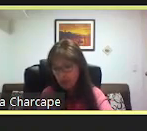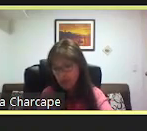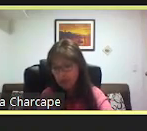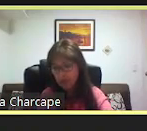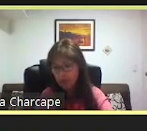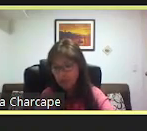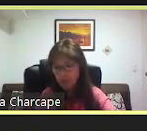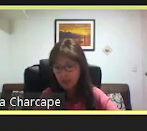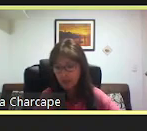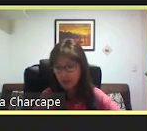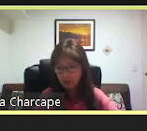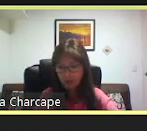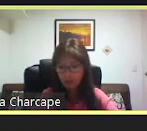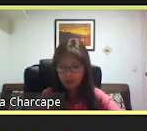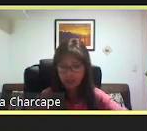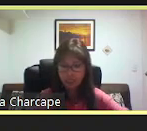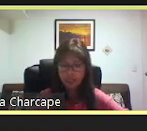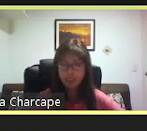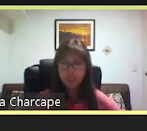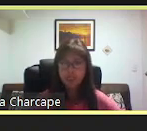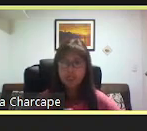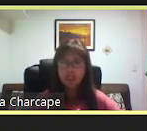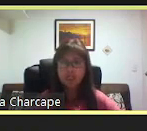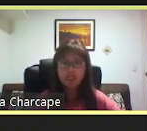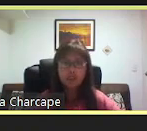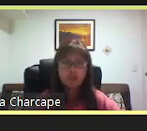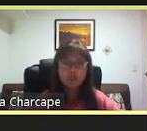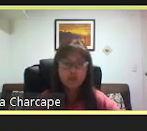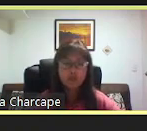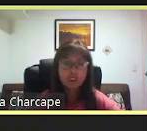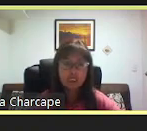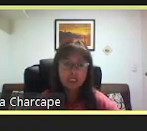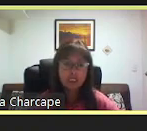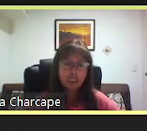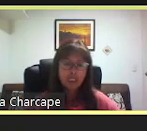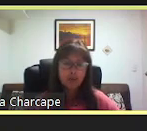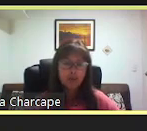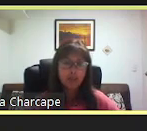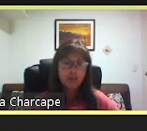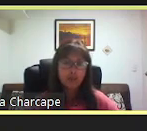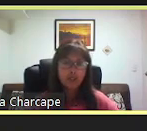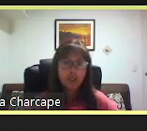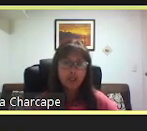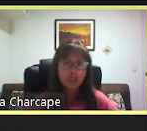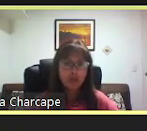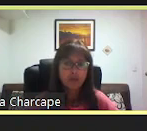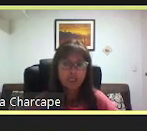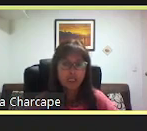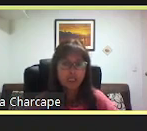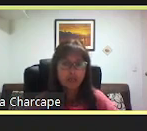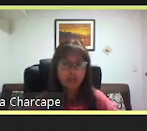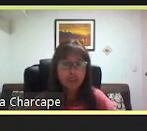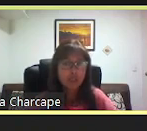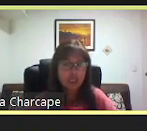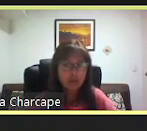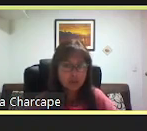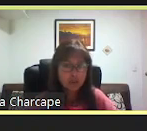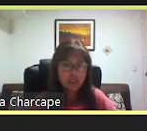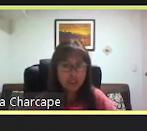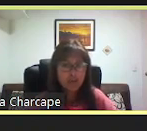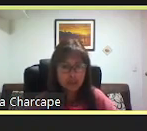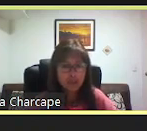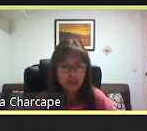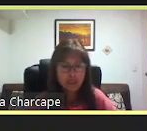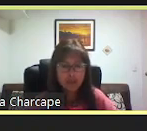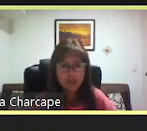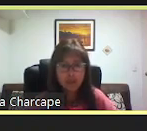depresiones, dependiendo del grado que el psiquiatra nos indique, pero habría que, o sea, la persona tiene